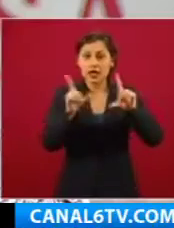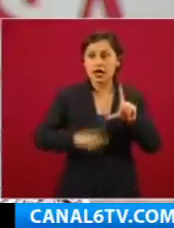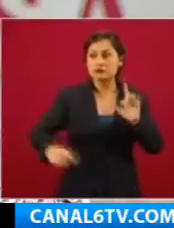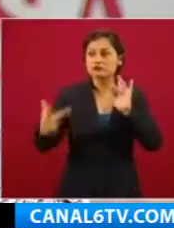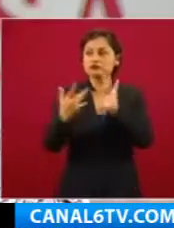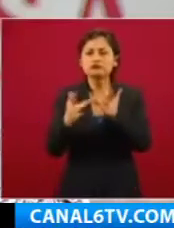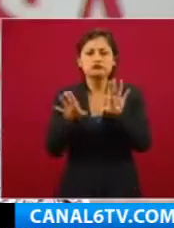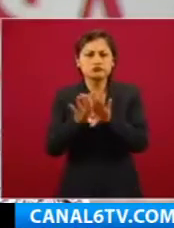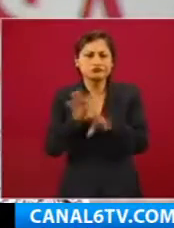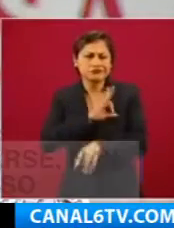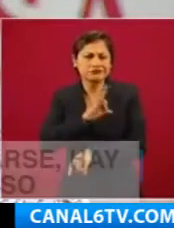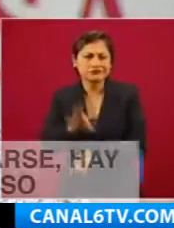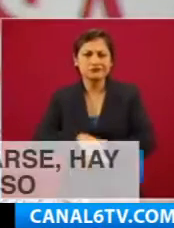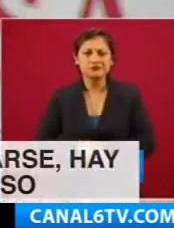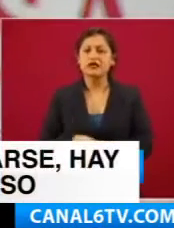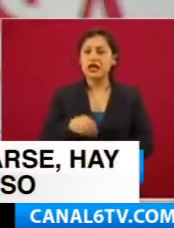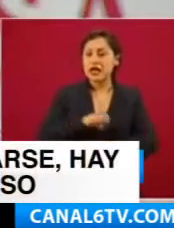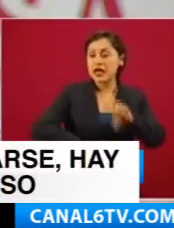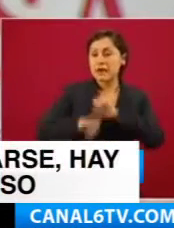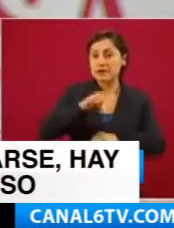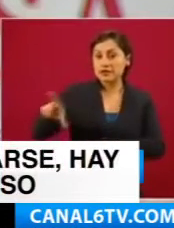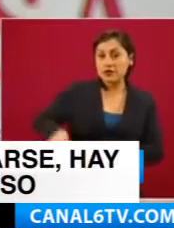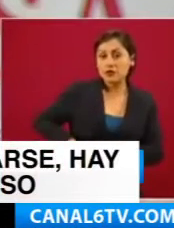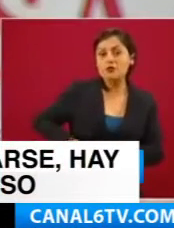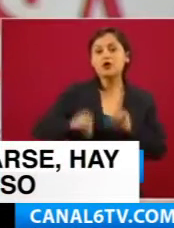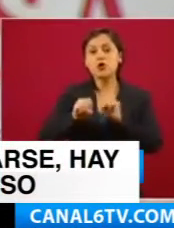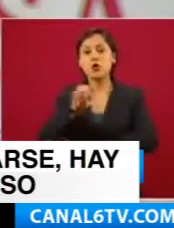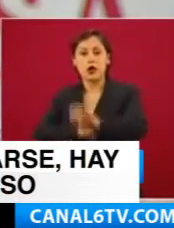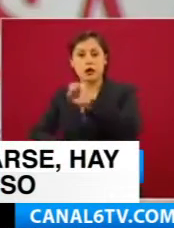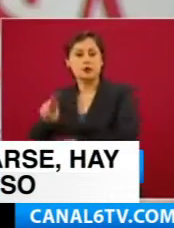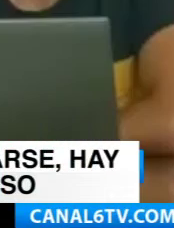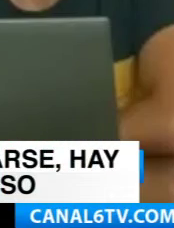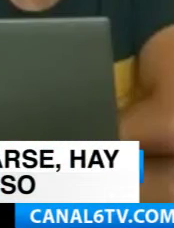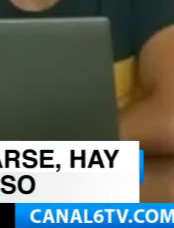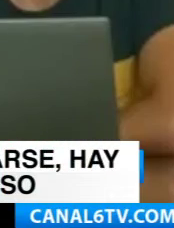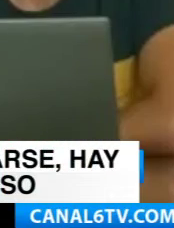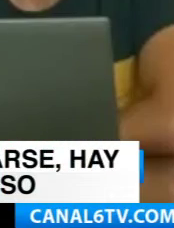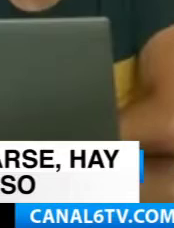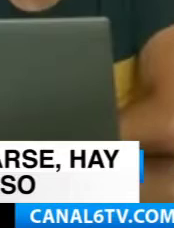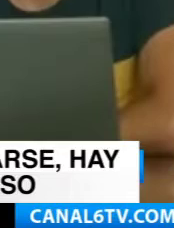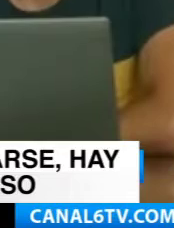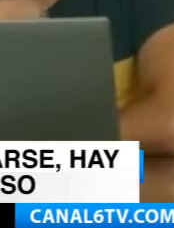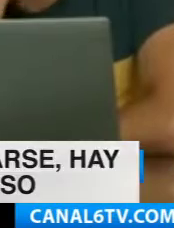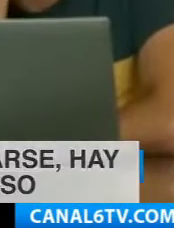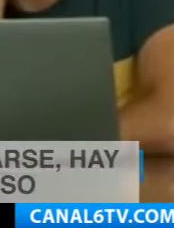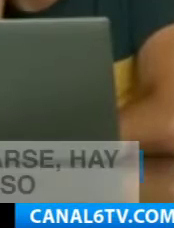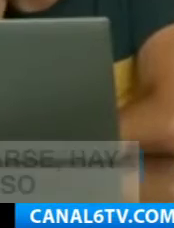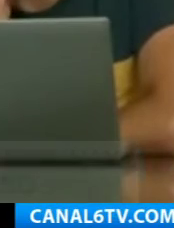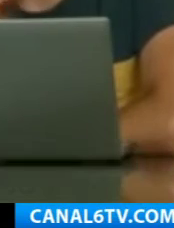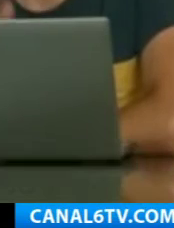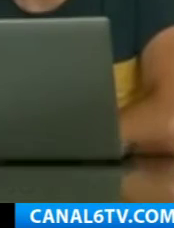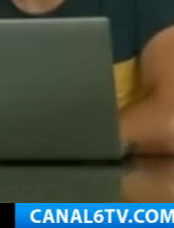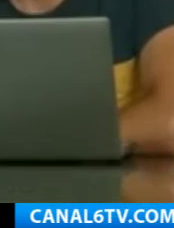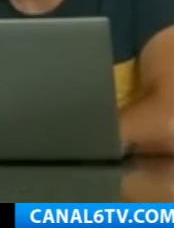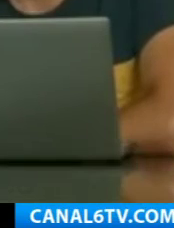Este 8 de junio, en la conferencia matutina, la secretaria del Trabajo, Luisa María Alcalde, informó que existe en la Cámara de Diputados